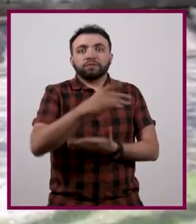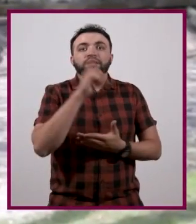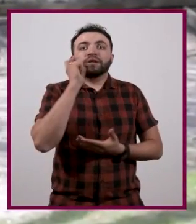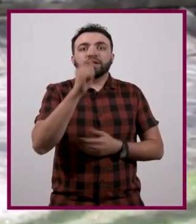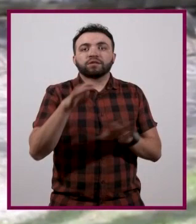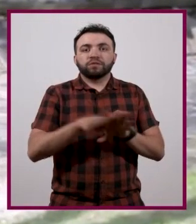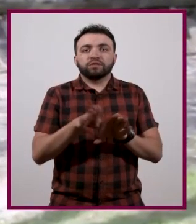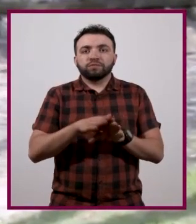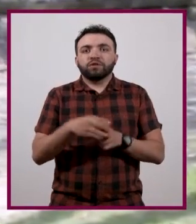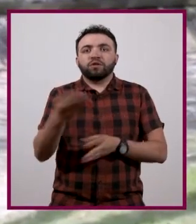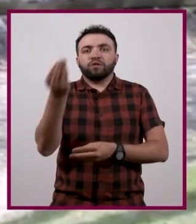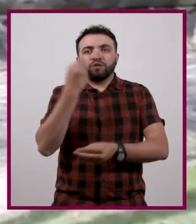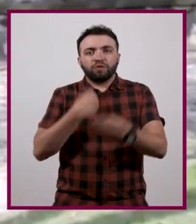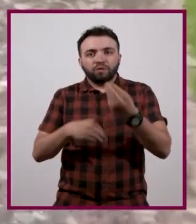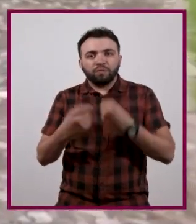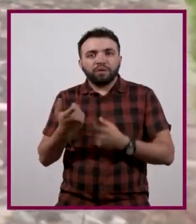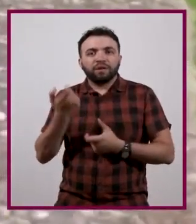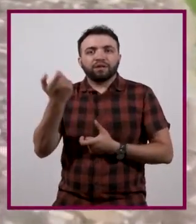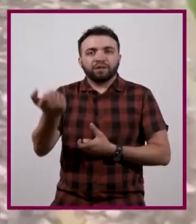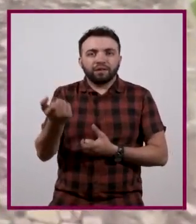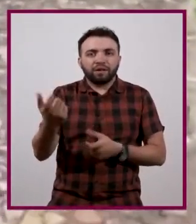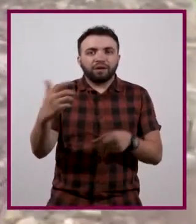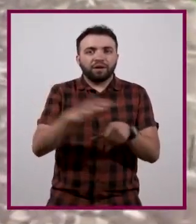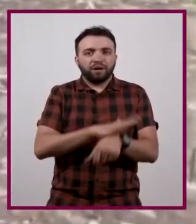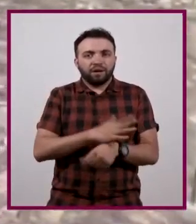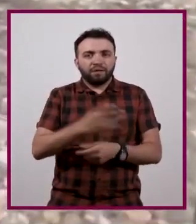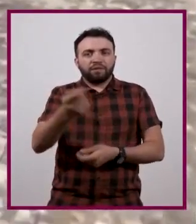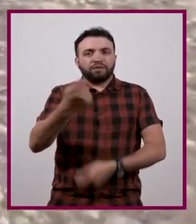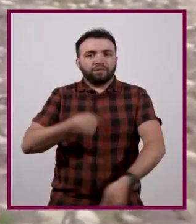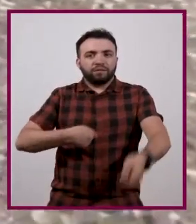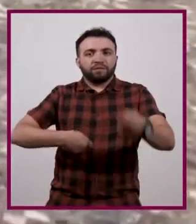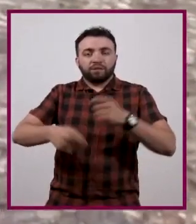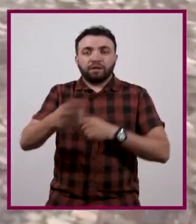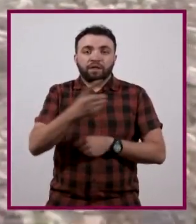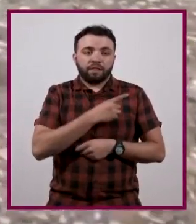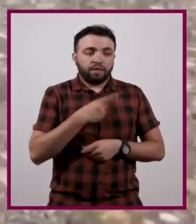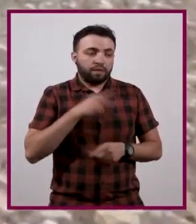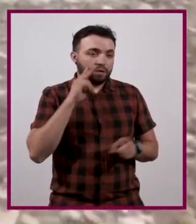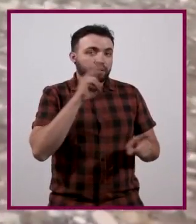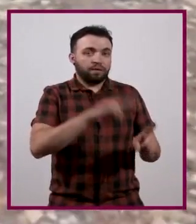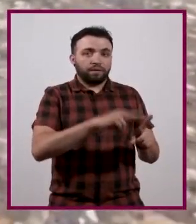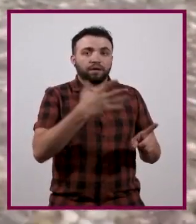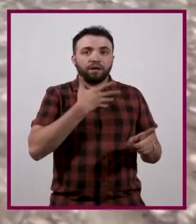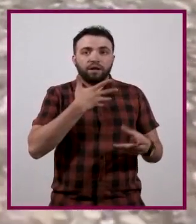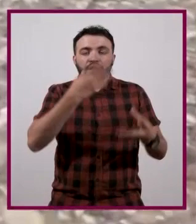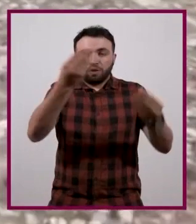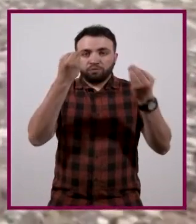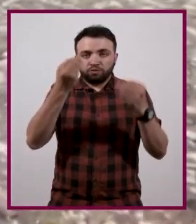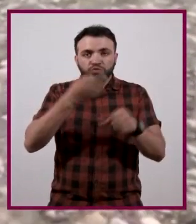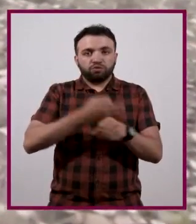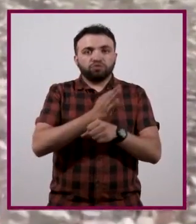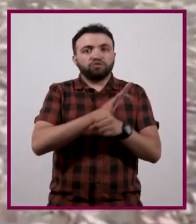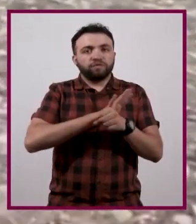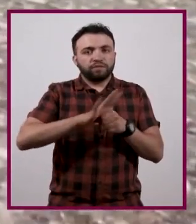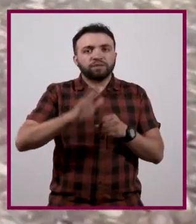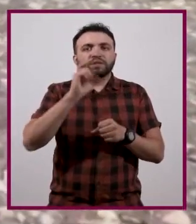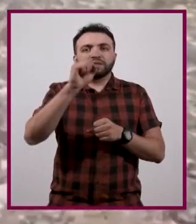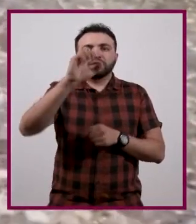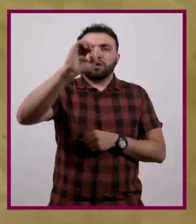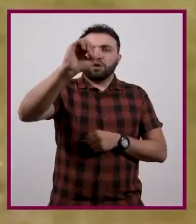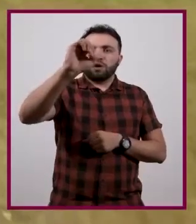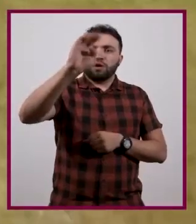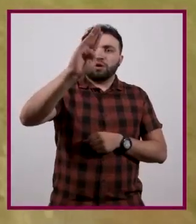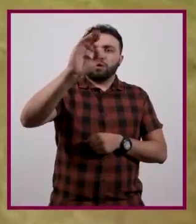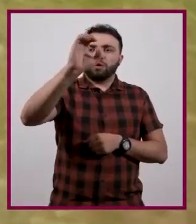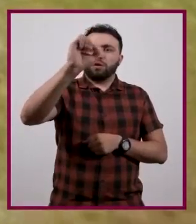la costa. Tenía que controlar que hubiera suficiente obsidiana para herramientas, para